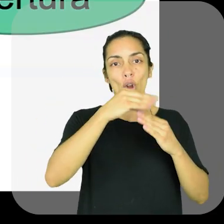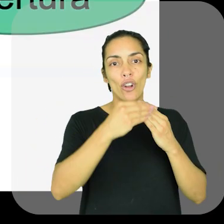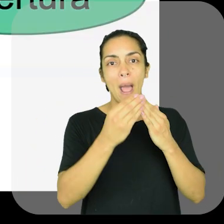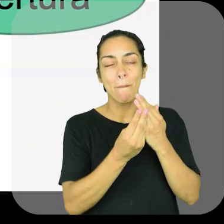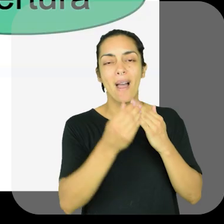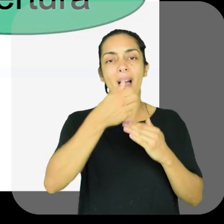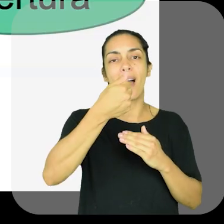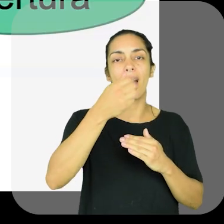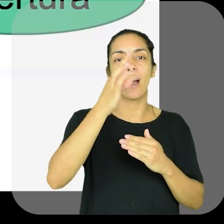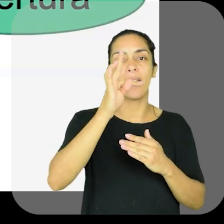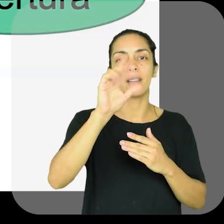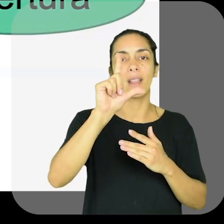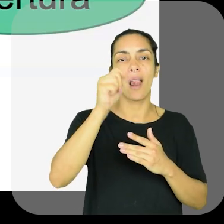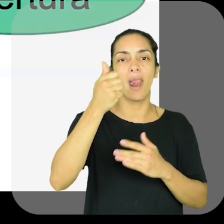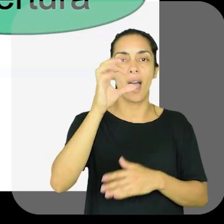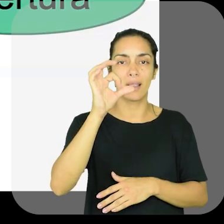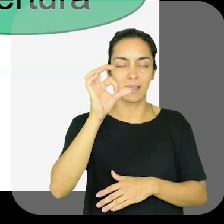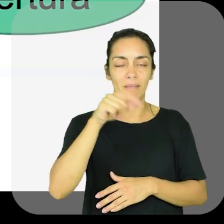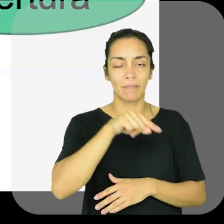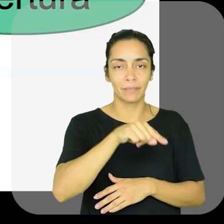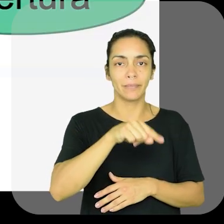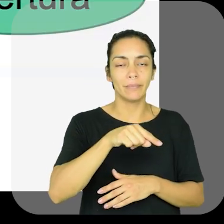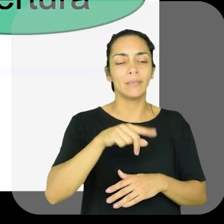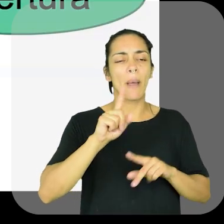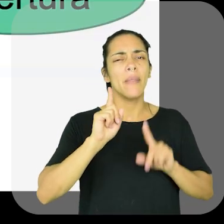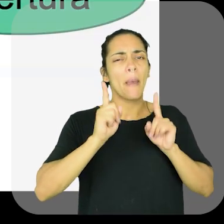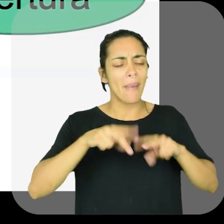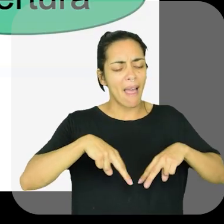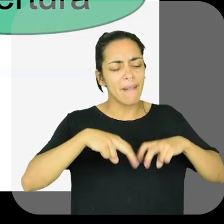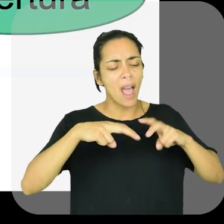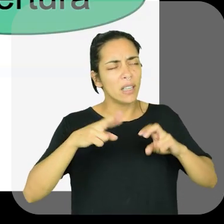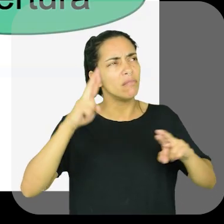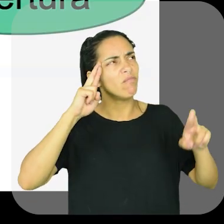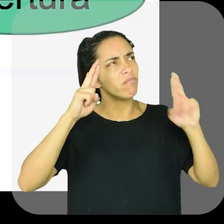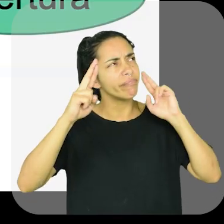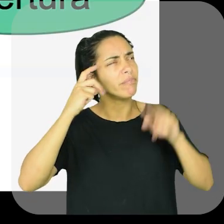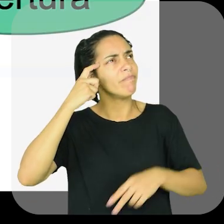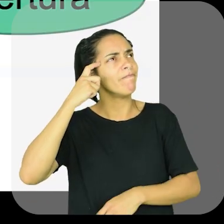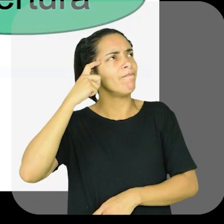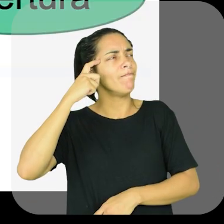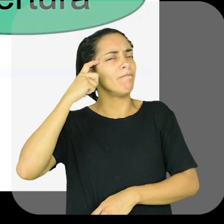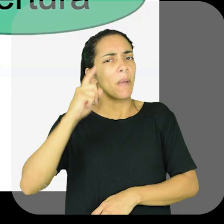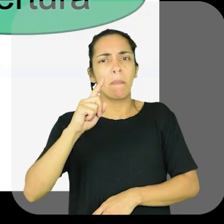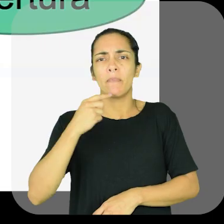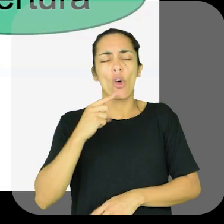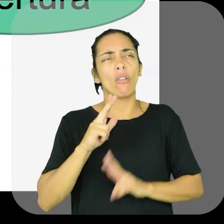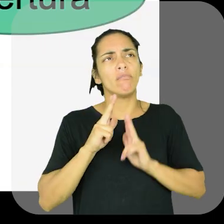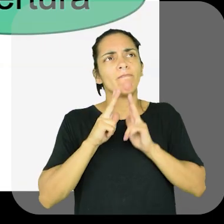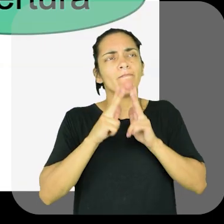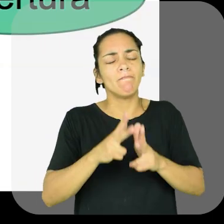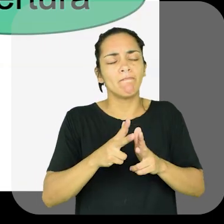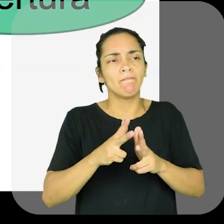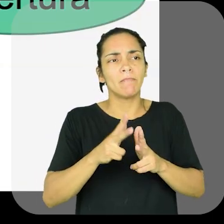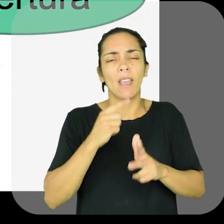unas comparaciones más reflexivas, unos análisis más reflexivos, me llevaron a tomar una primera decisión, y es